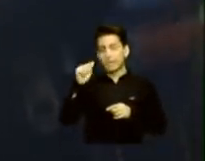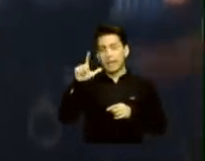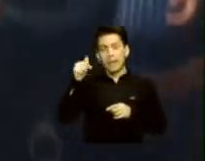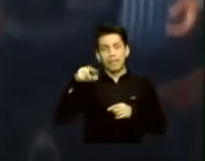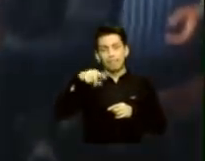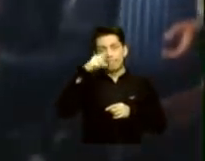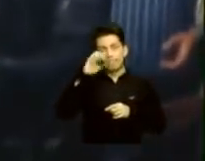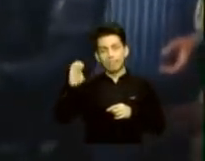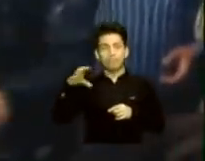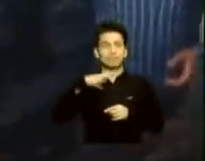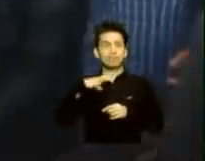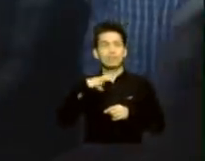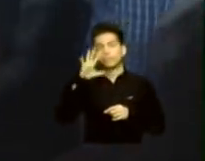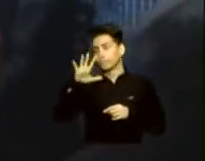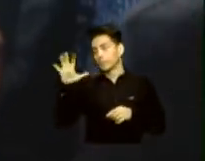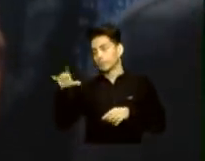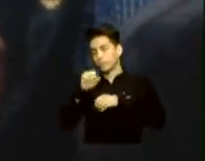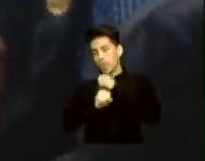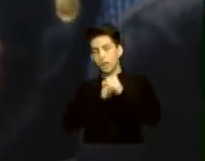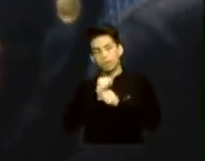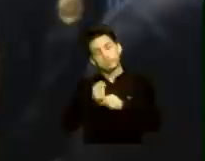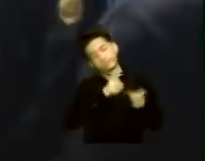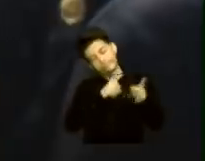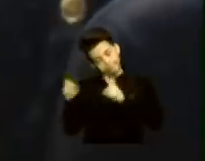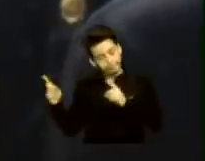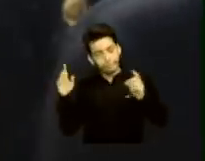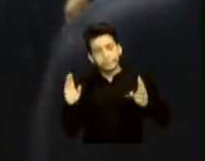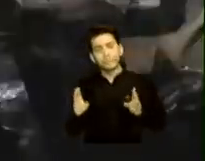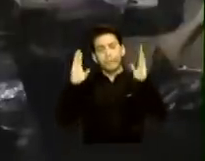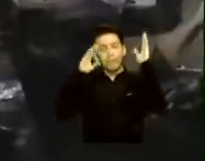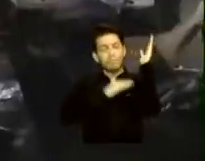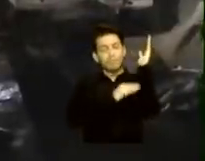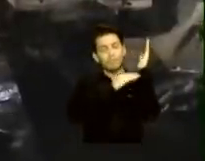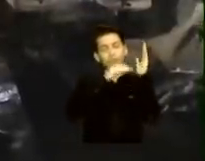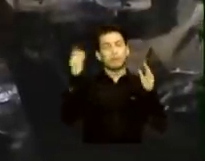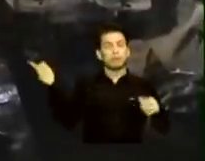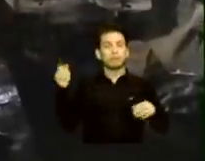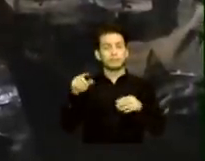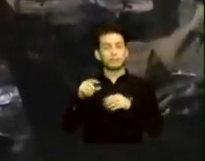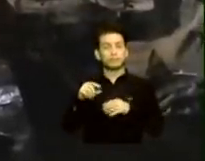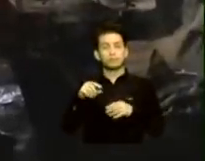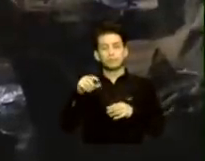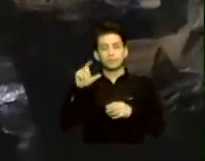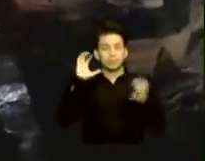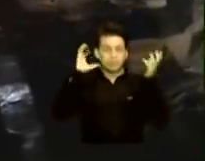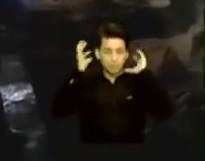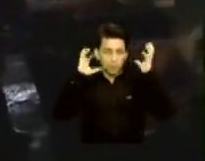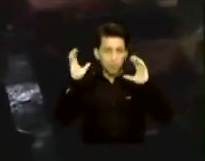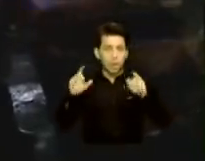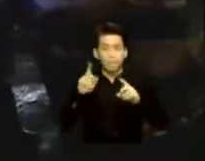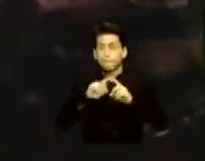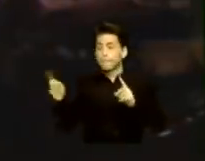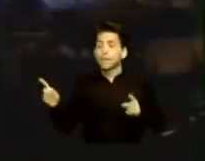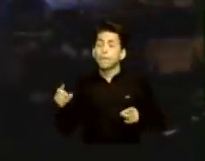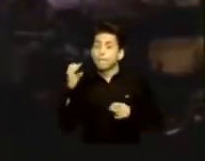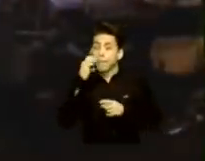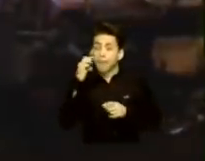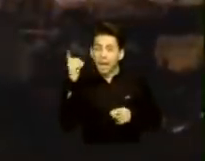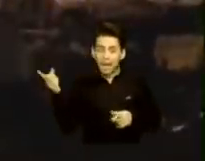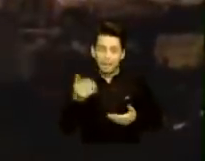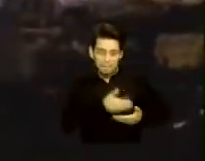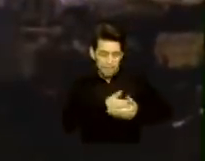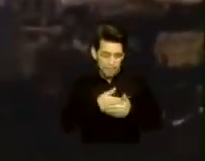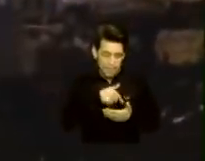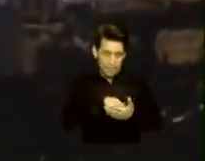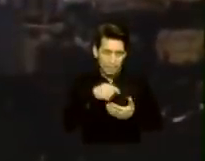blanco, quienes fueron trasladados a la Torre de Tribunales de Chiquimula, mientras que el padre del menor fallecido, Cristian Giovanni Díaz Soto, también